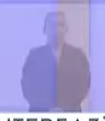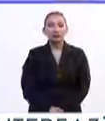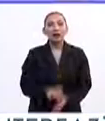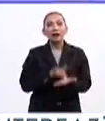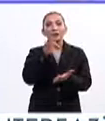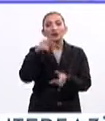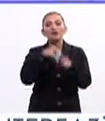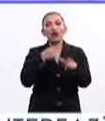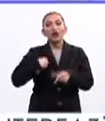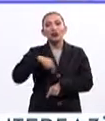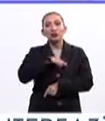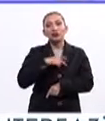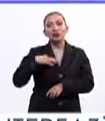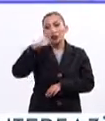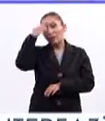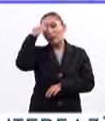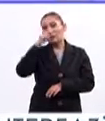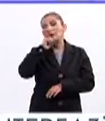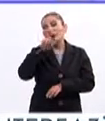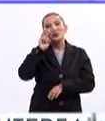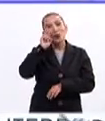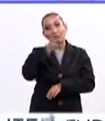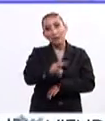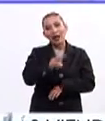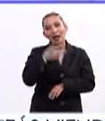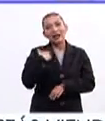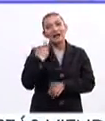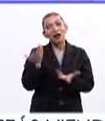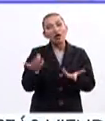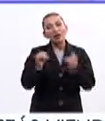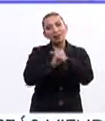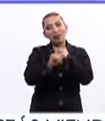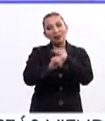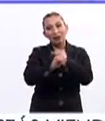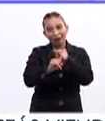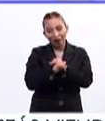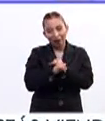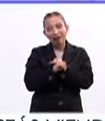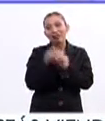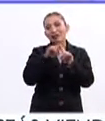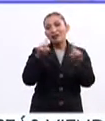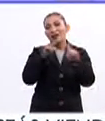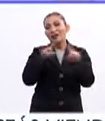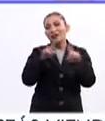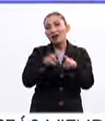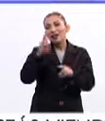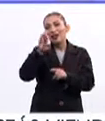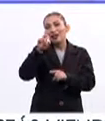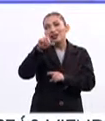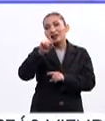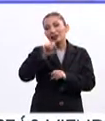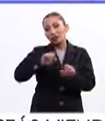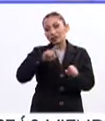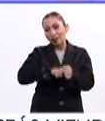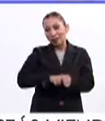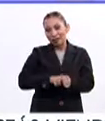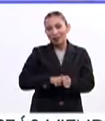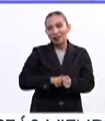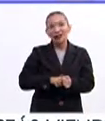Gracias por continuar con nosotros. Les recuerdo que también nos puede seguir a través de las plataformas de redes